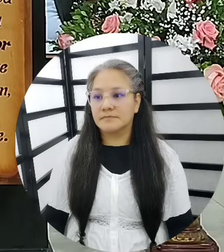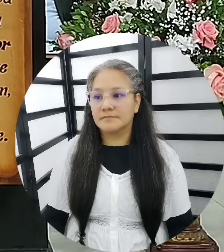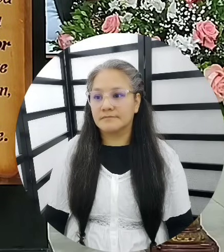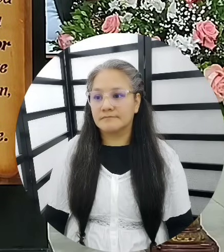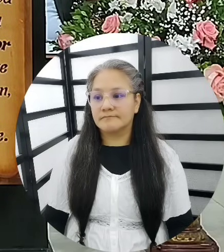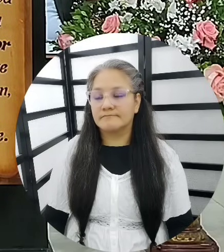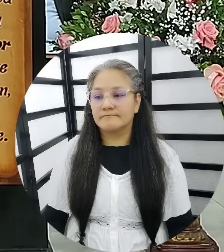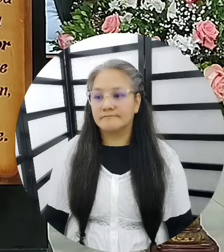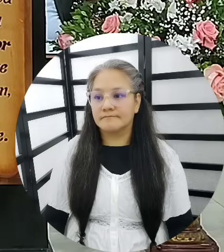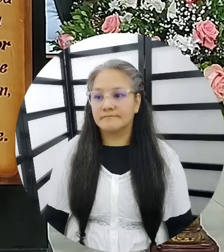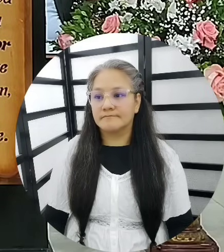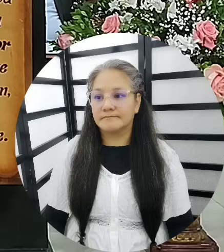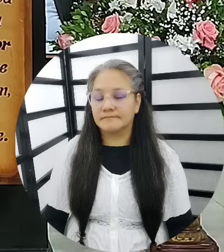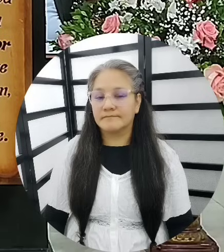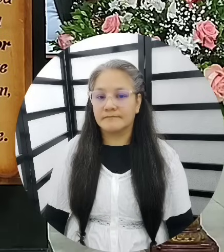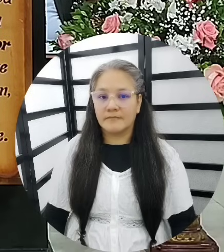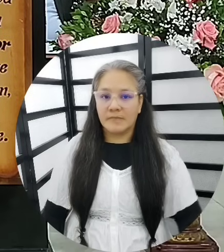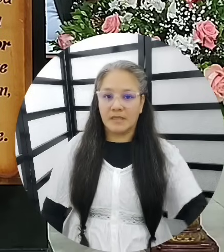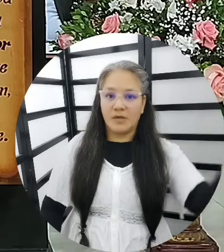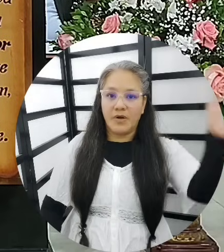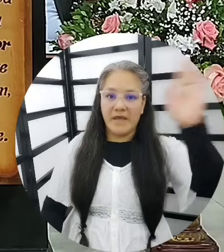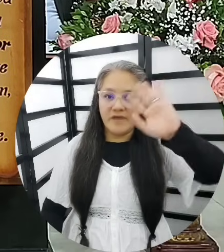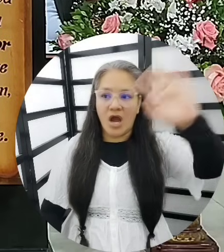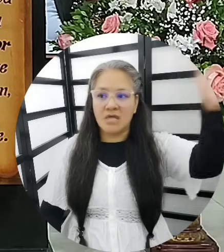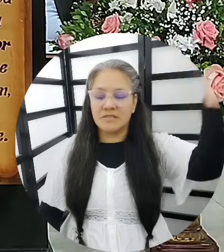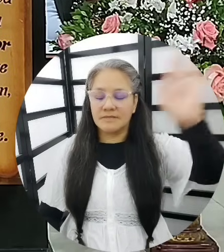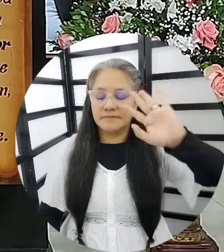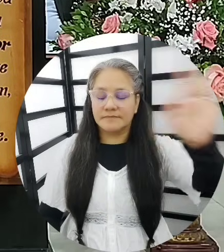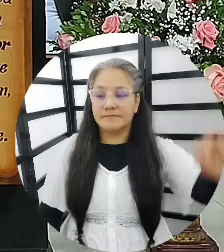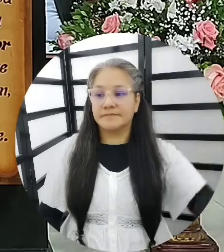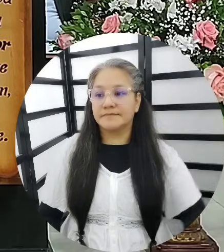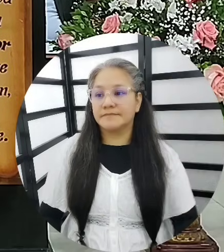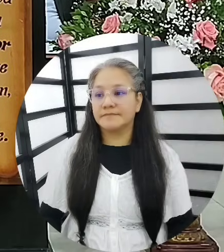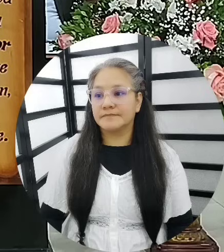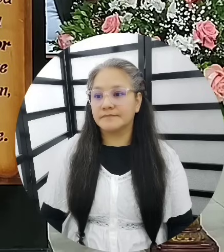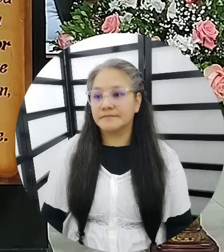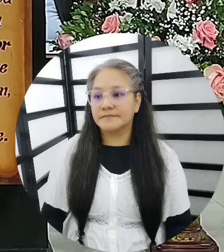creyente y Dios. Bendito el nombre de Jesús.